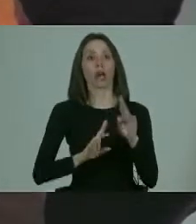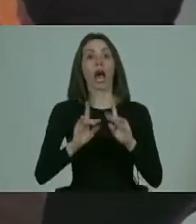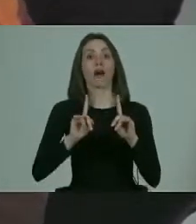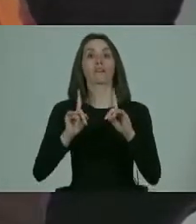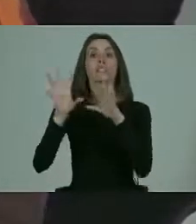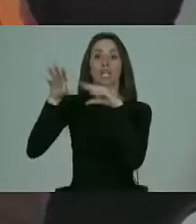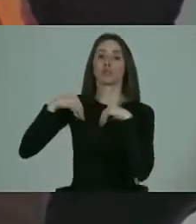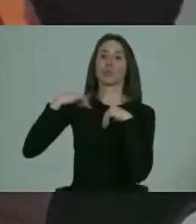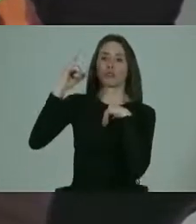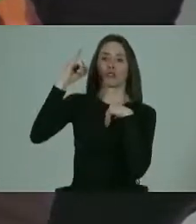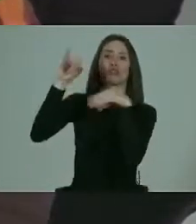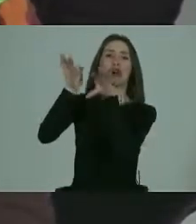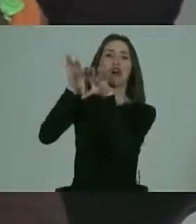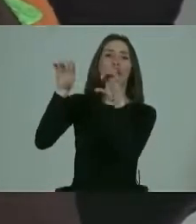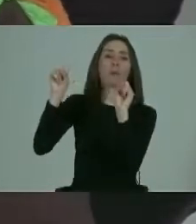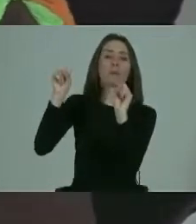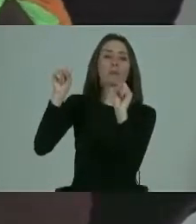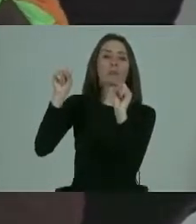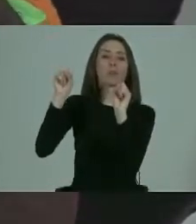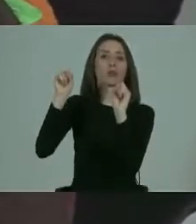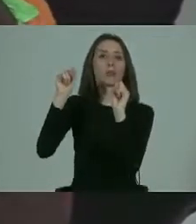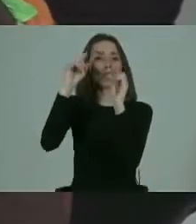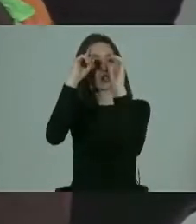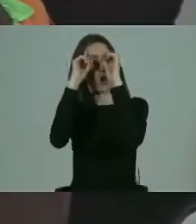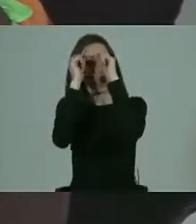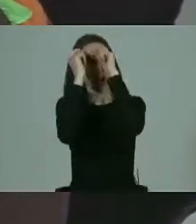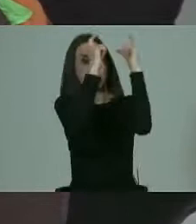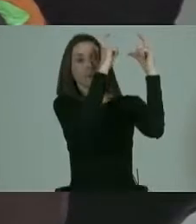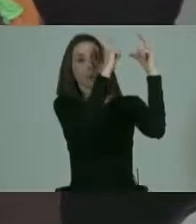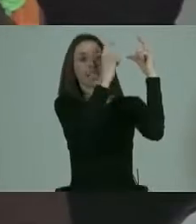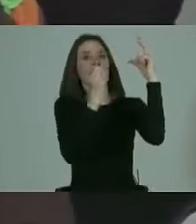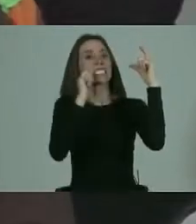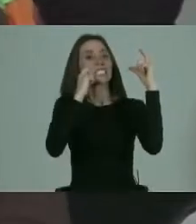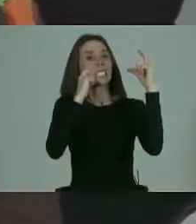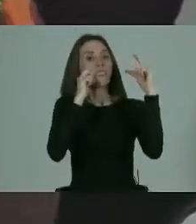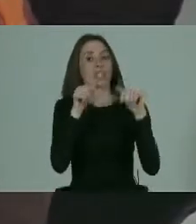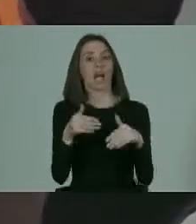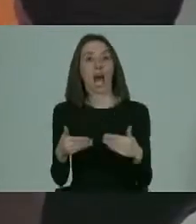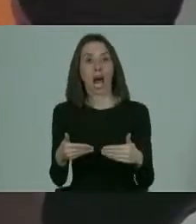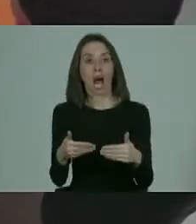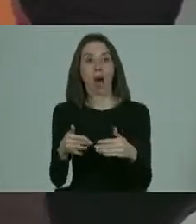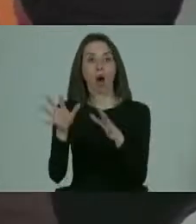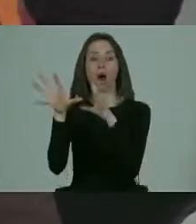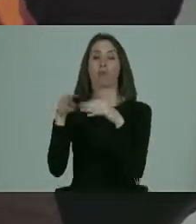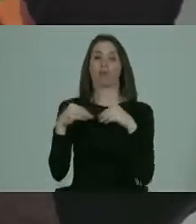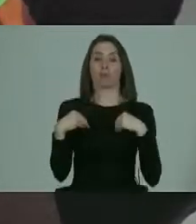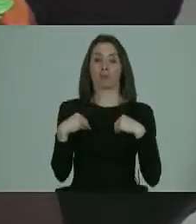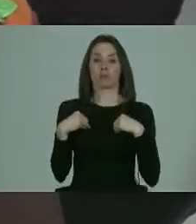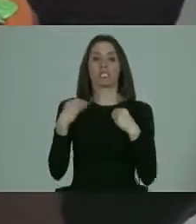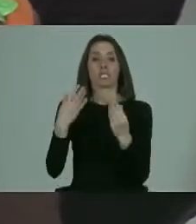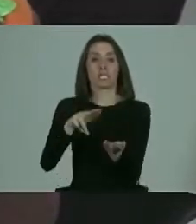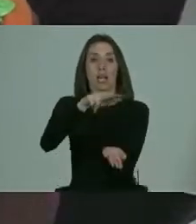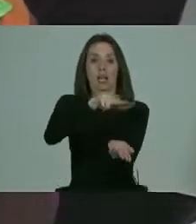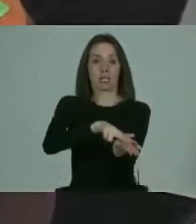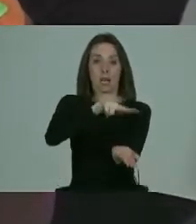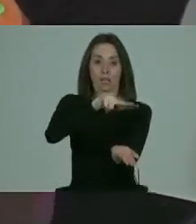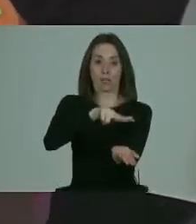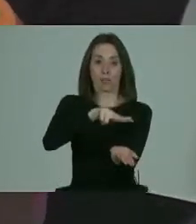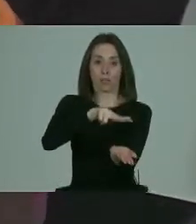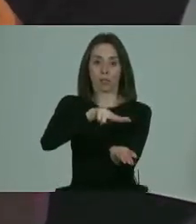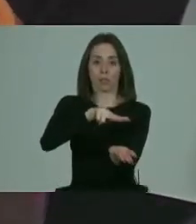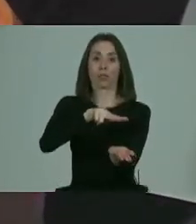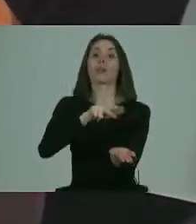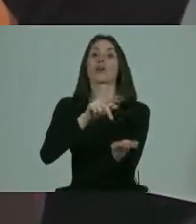sin dimensionar lo que ello implica entonces ahora tenemos que hacernos cargo y en los ratificamos que se